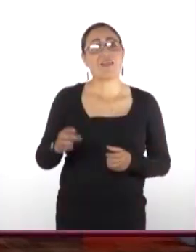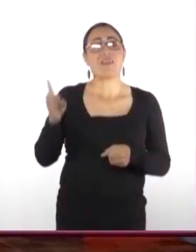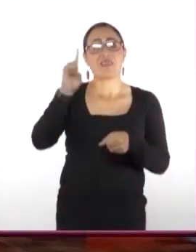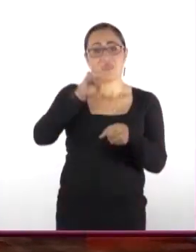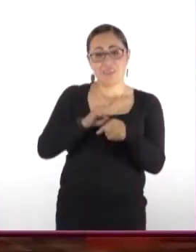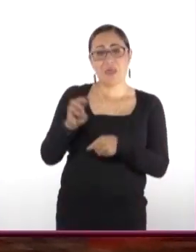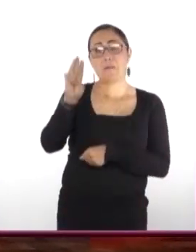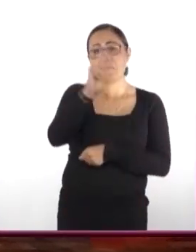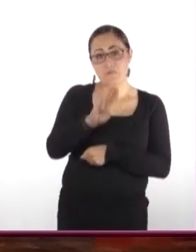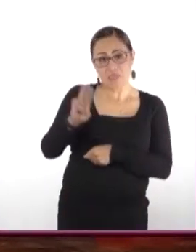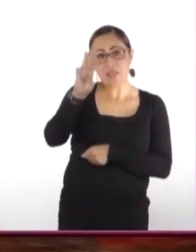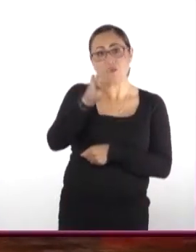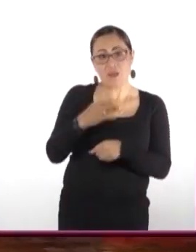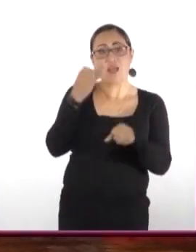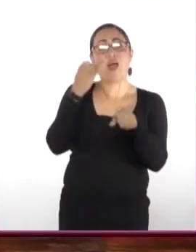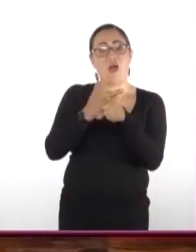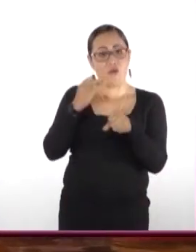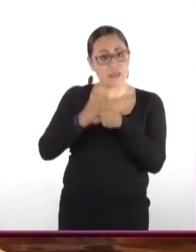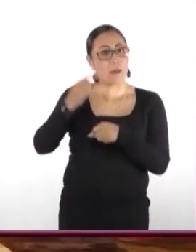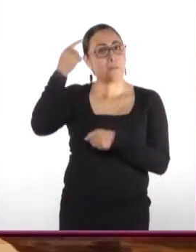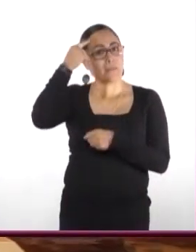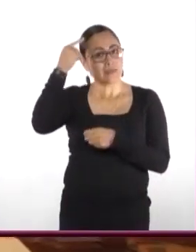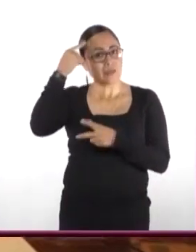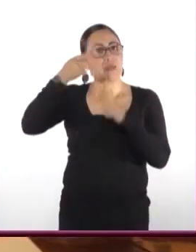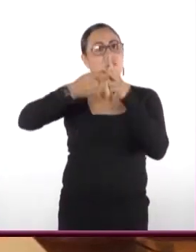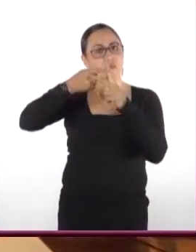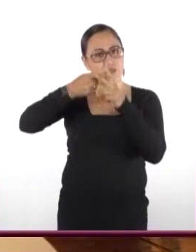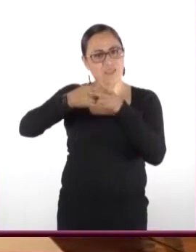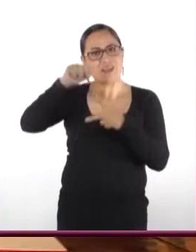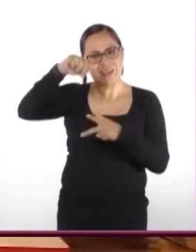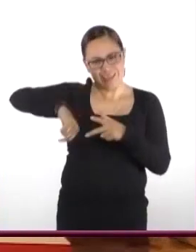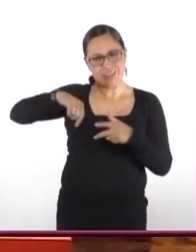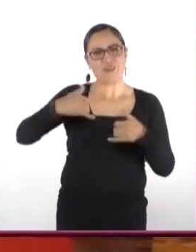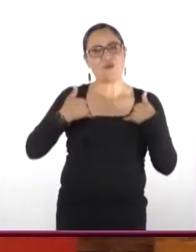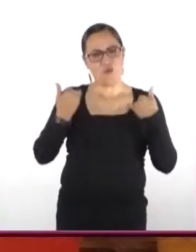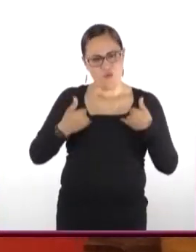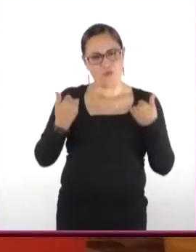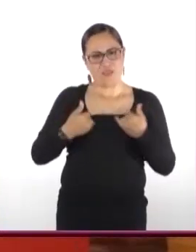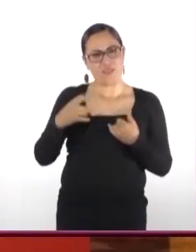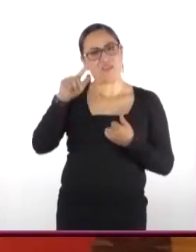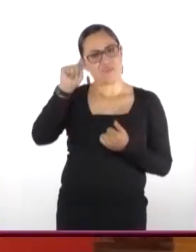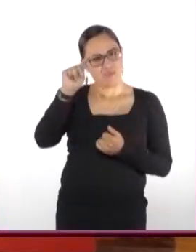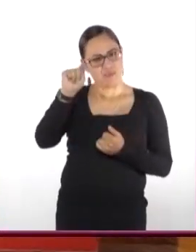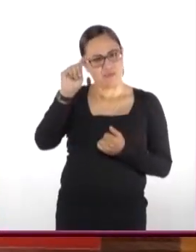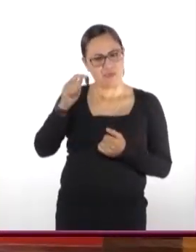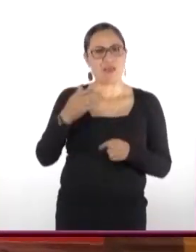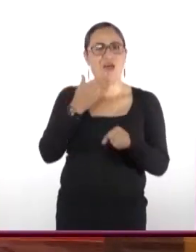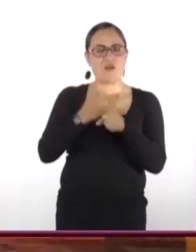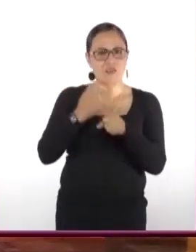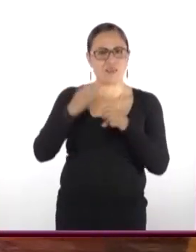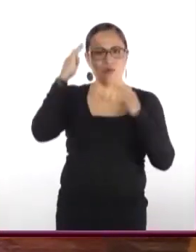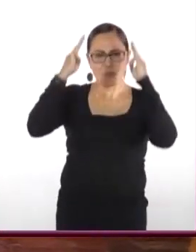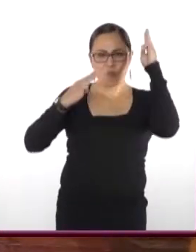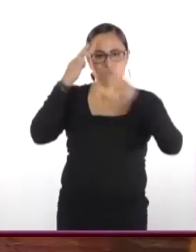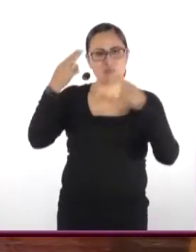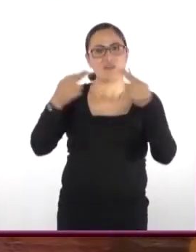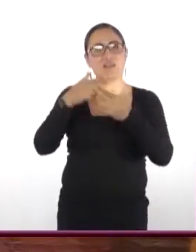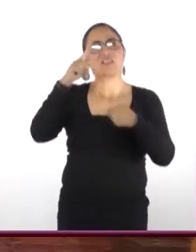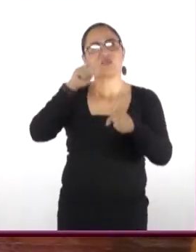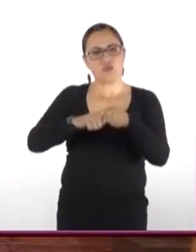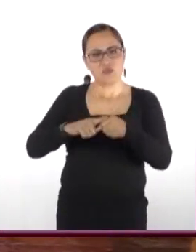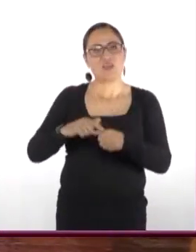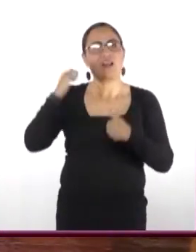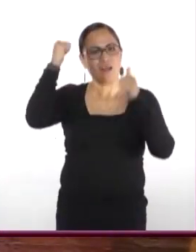Pues ya es miércoles y es momento de hablar de pensamiento matemático en Jóvenes en TV. Nos encontramos en el Museo Nacional